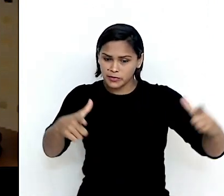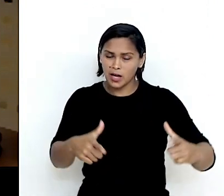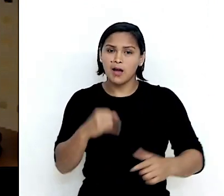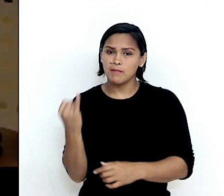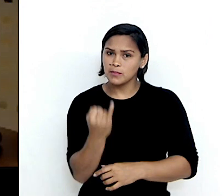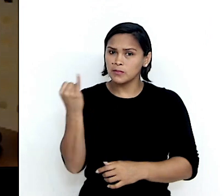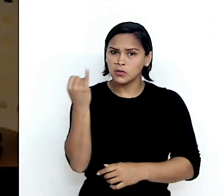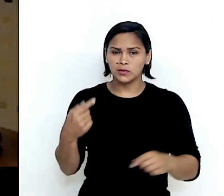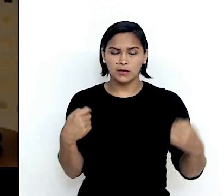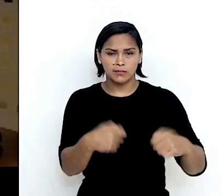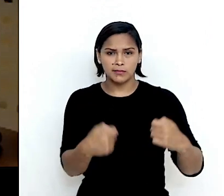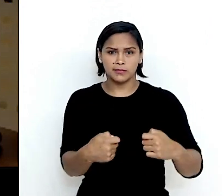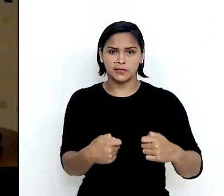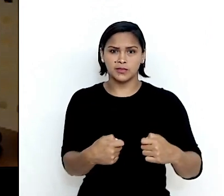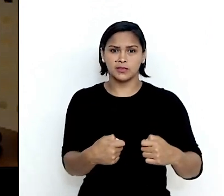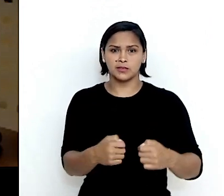carreteras digitales de fibra óptica.